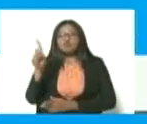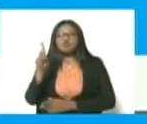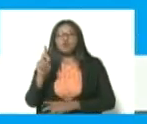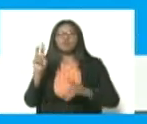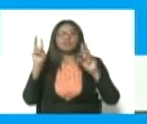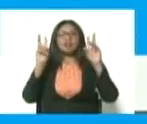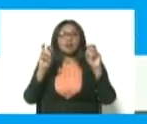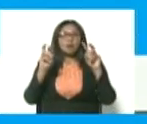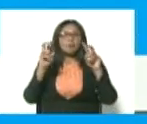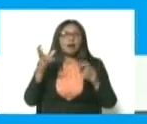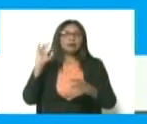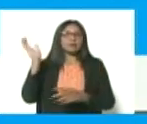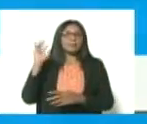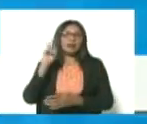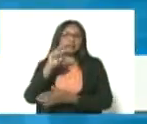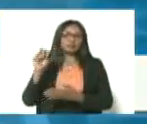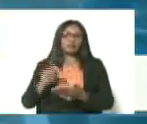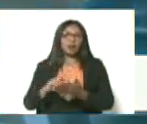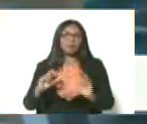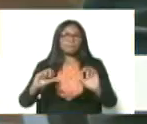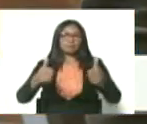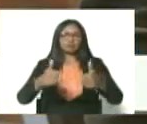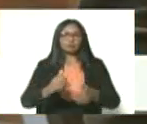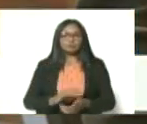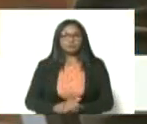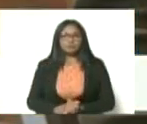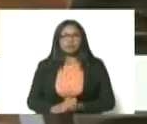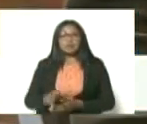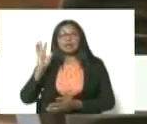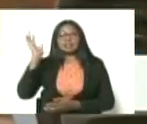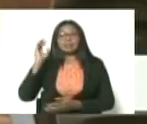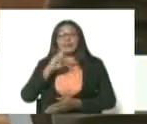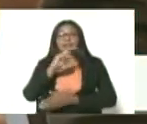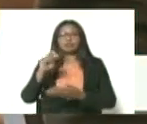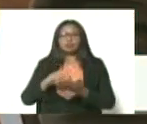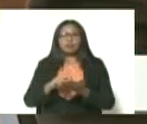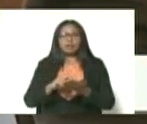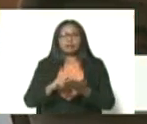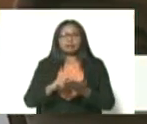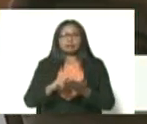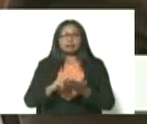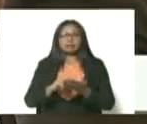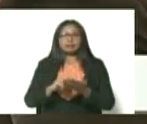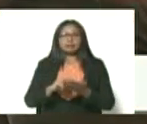Asamblea. Y la Asamblea Nacional saliente,